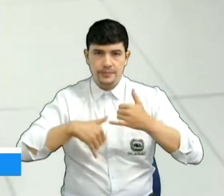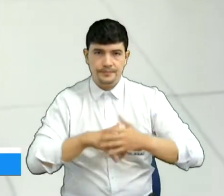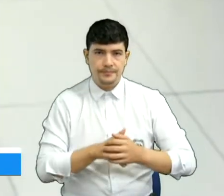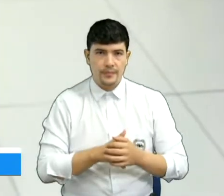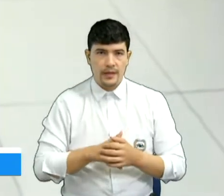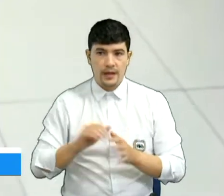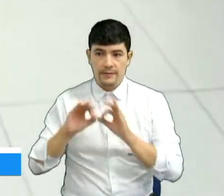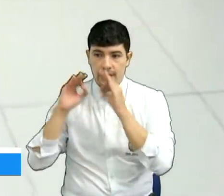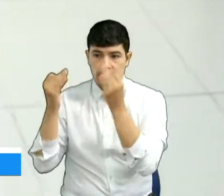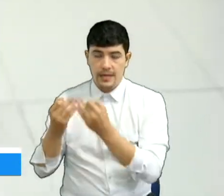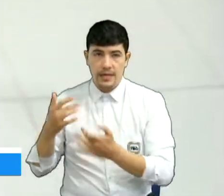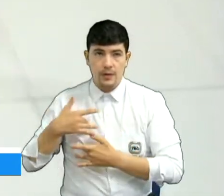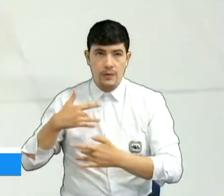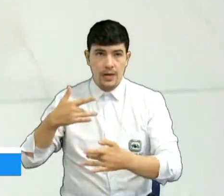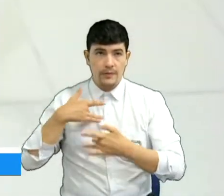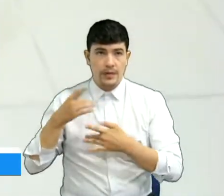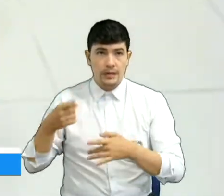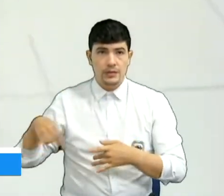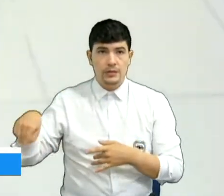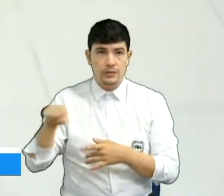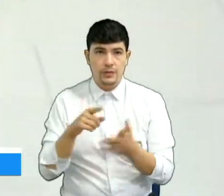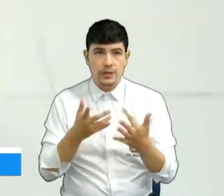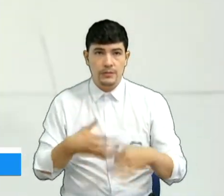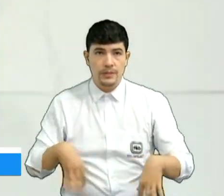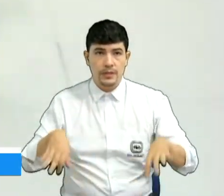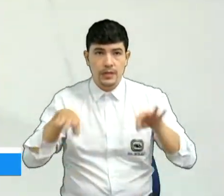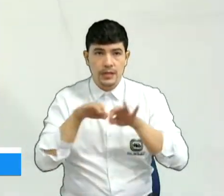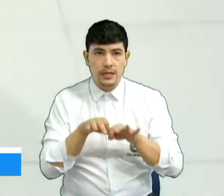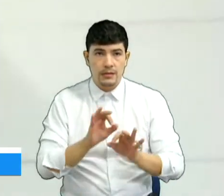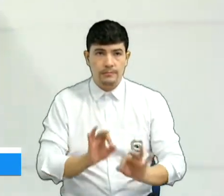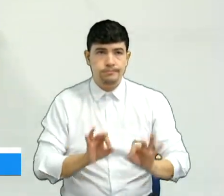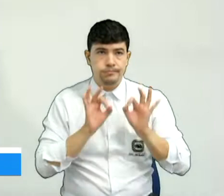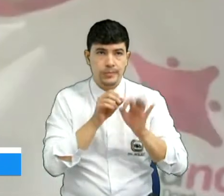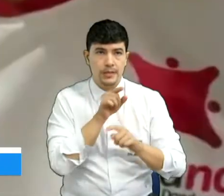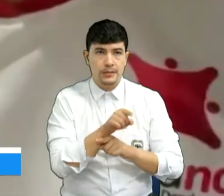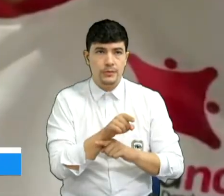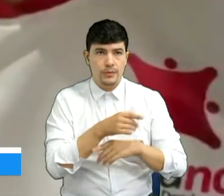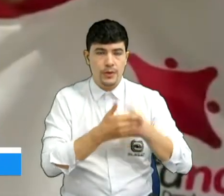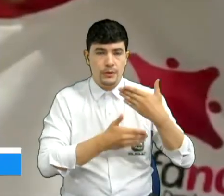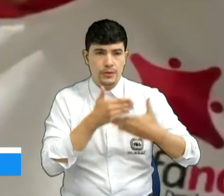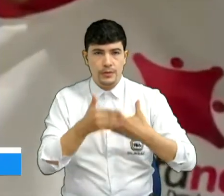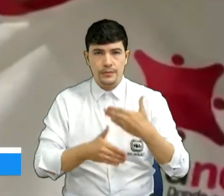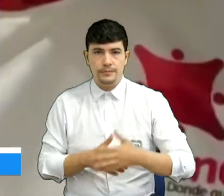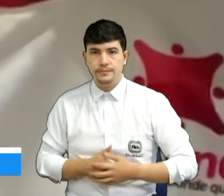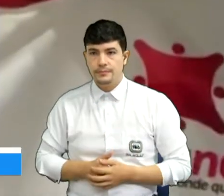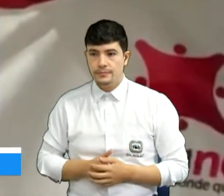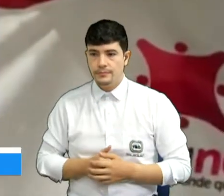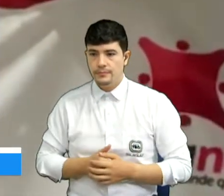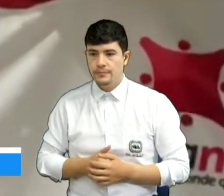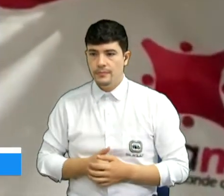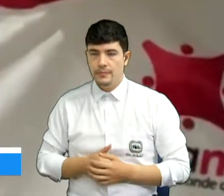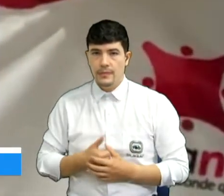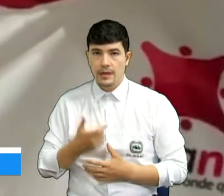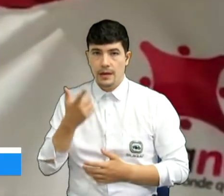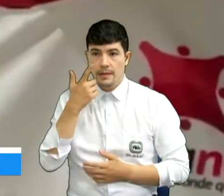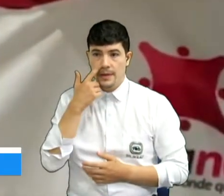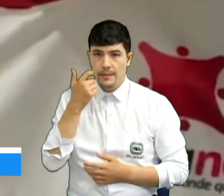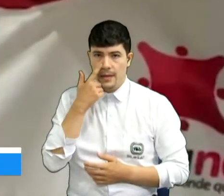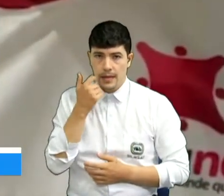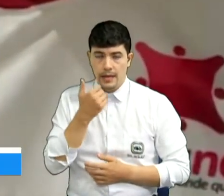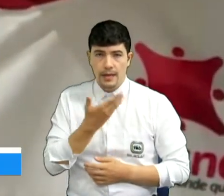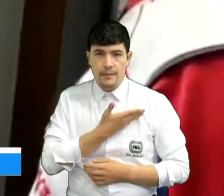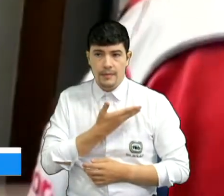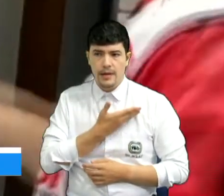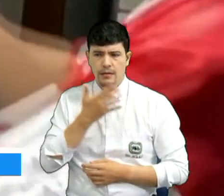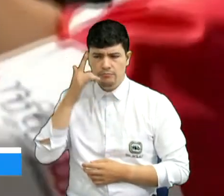la familia ha sido vital para el éxito del proceso. Los papás creen en el proceso, creen en el que podemos seguir entrenando de